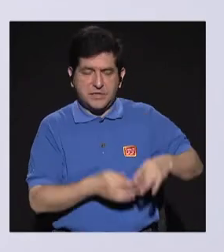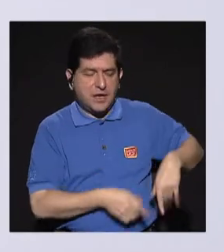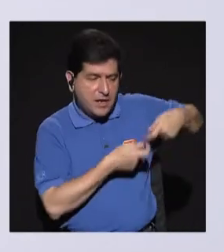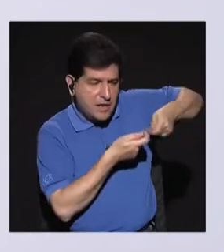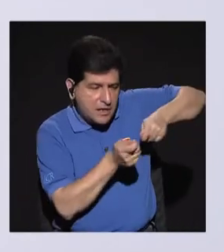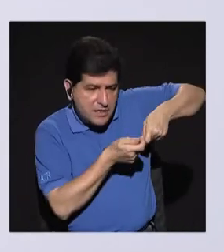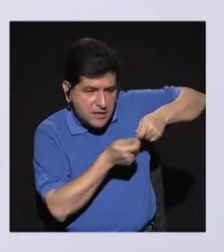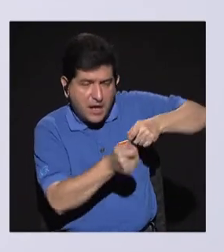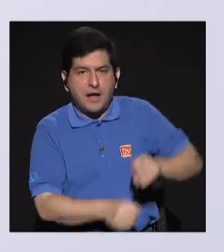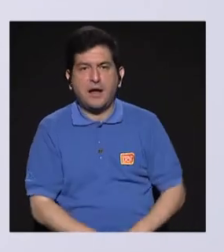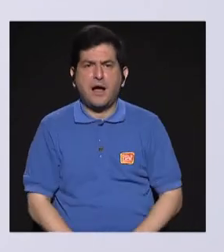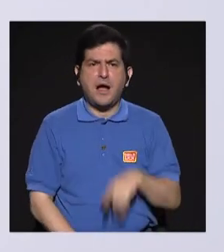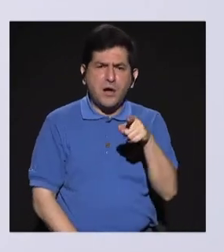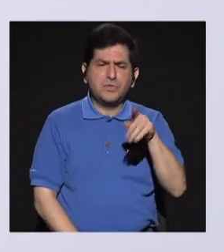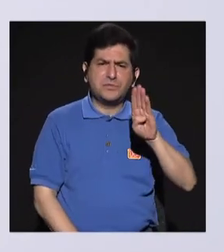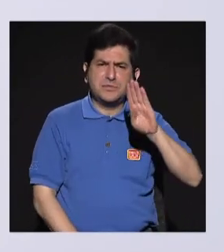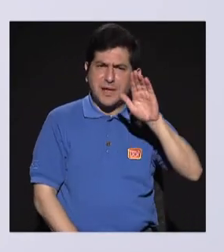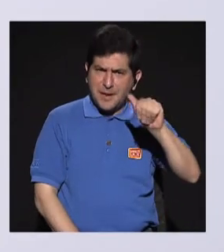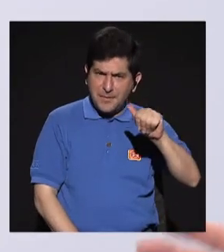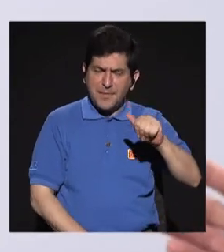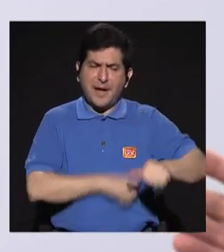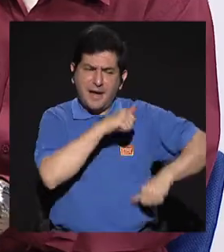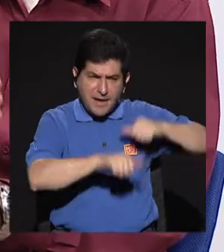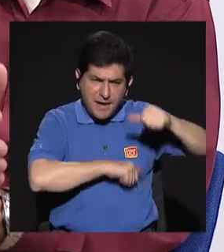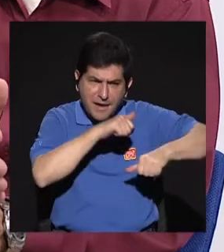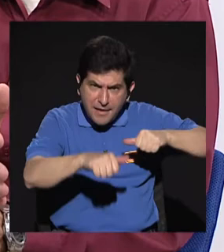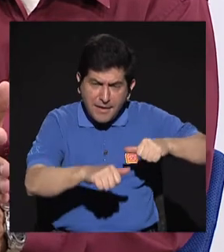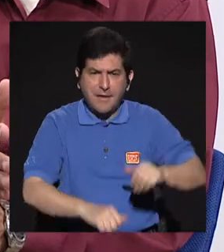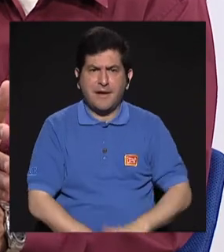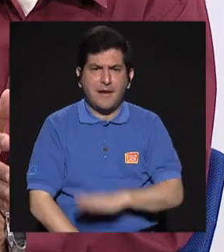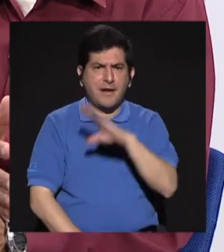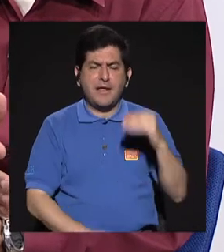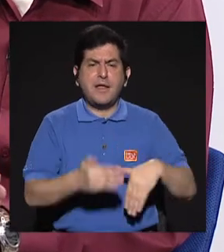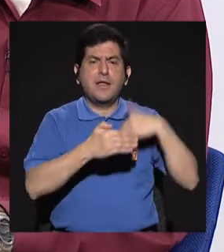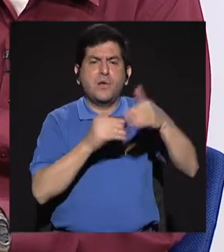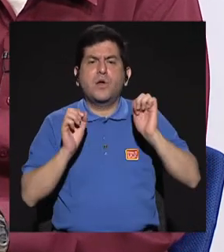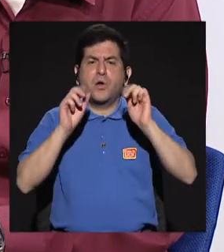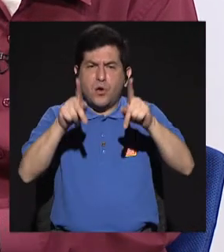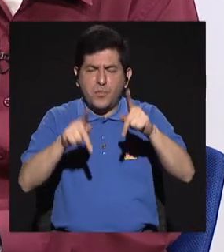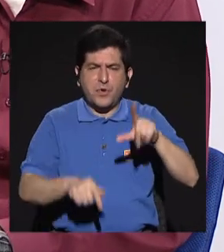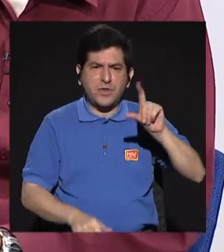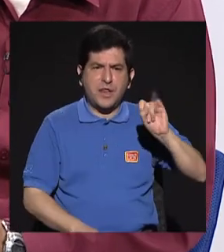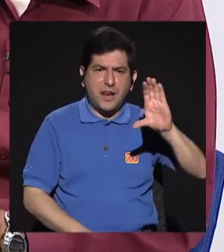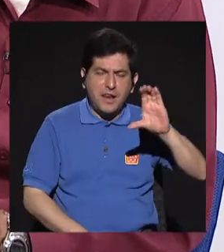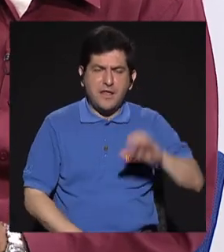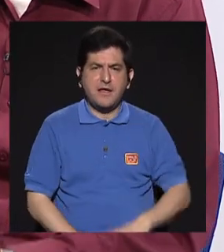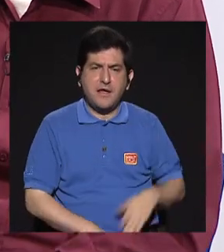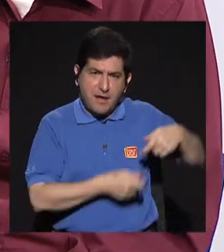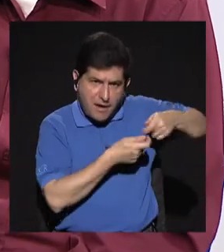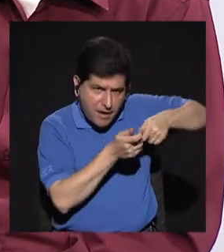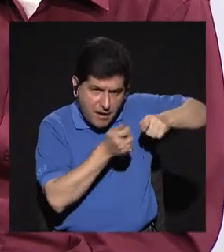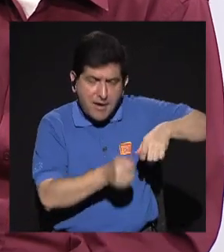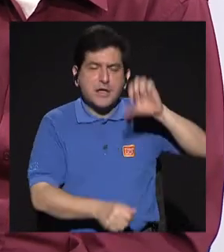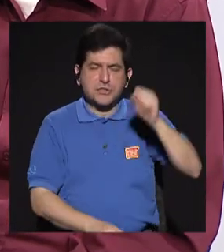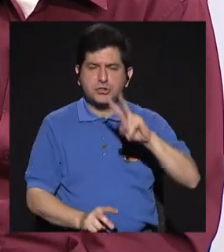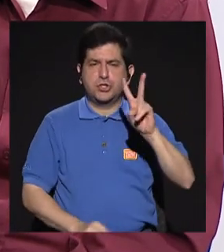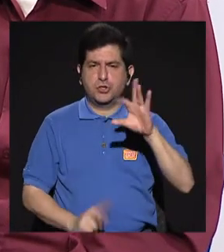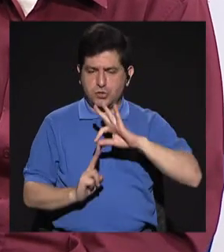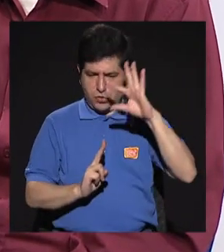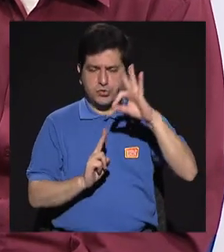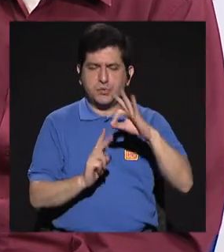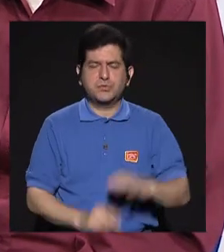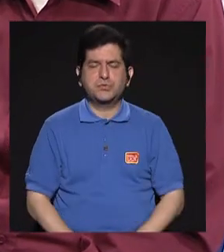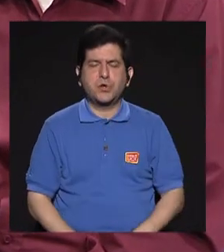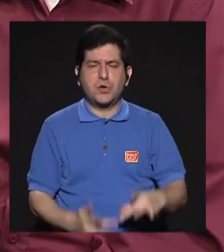especializarnos en arqueología entonces entonces hace un bachillerato en antropología luego la posibilidad de una licenciatura en arqueología si